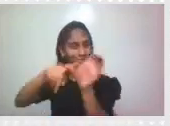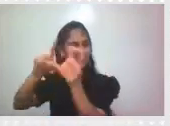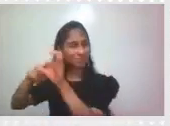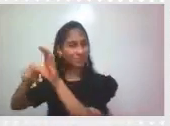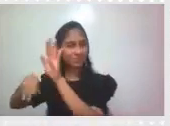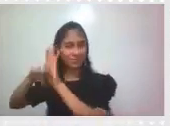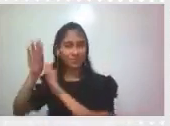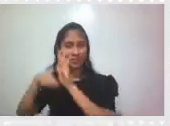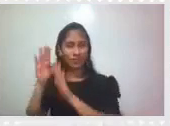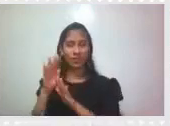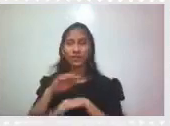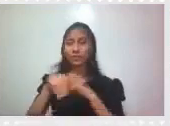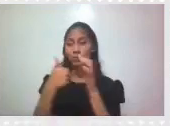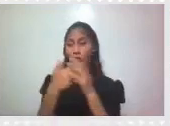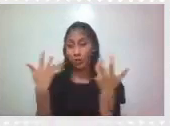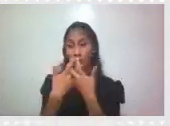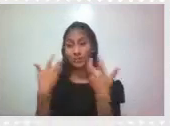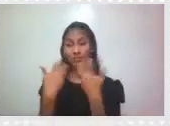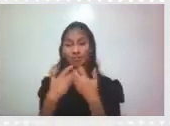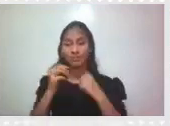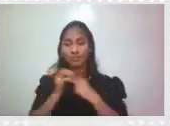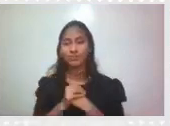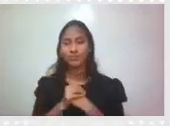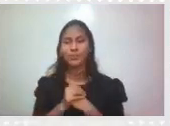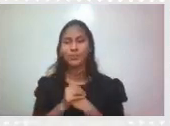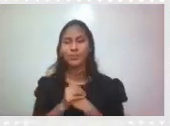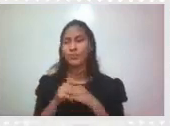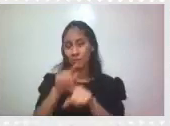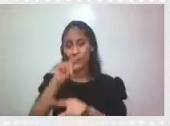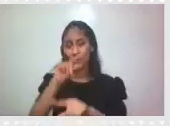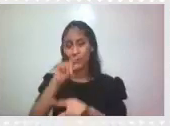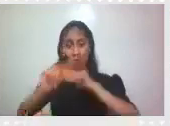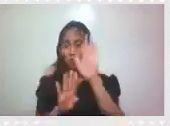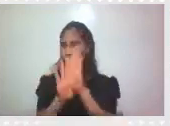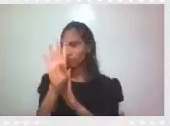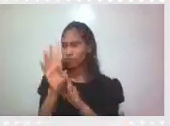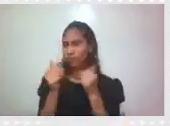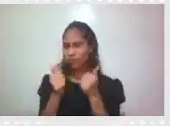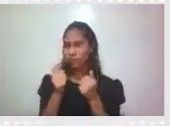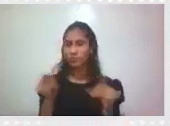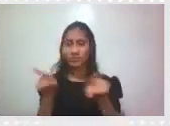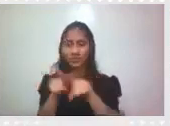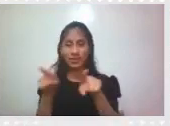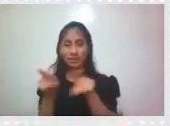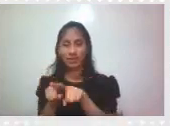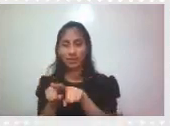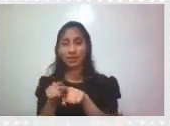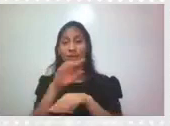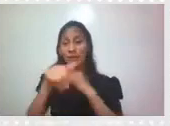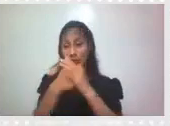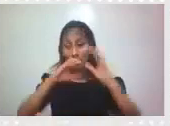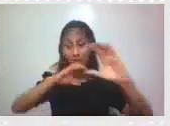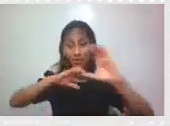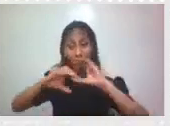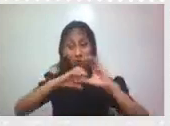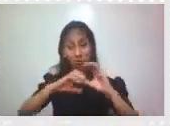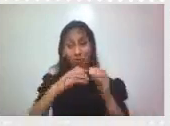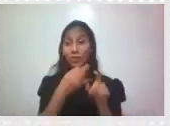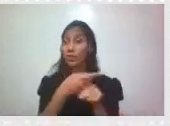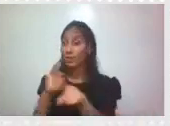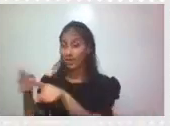capacitación informativa a lo largo de todos estos años y se han ido mejorando, ¿no? También dentro de esta comunicación con enfoque